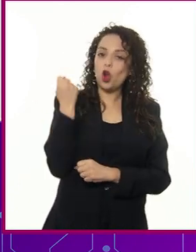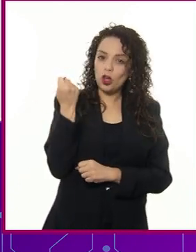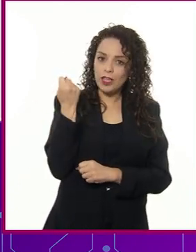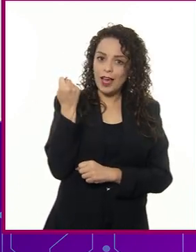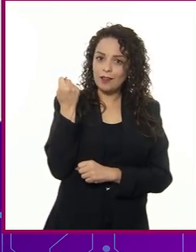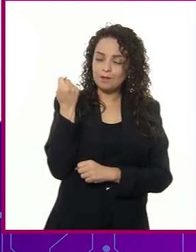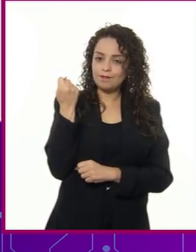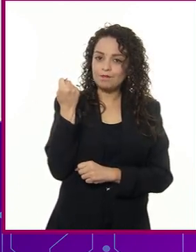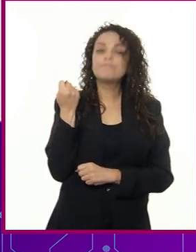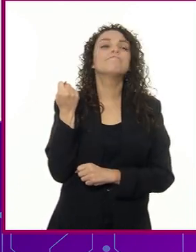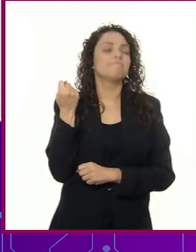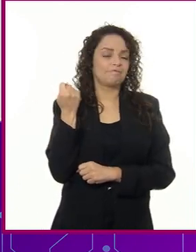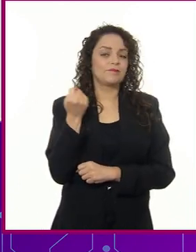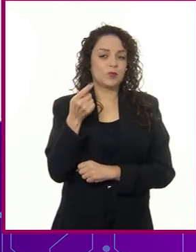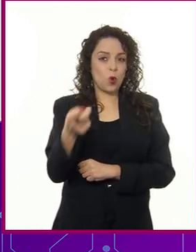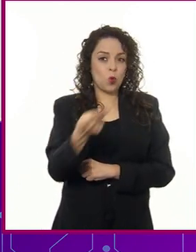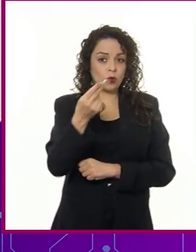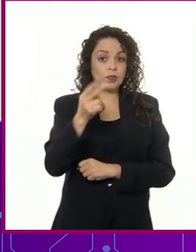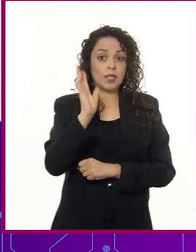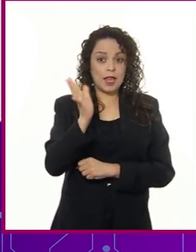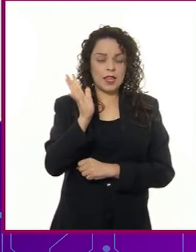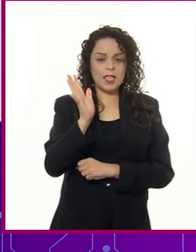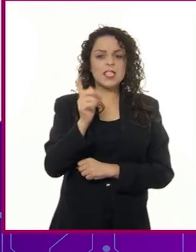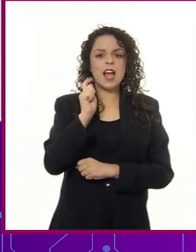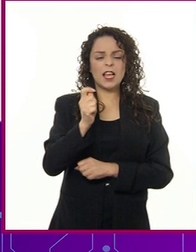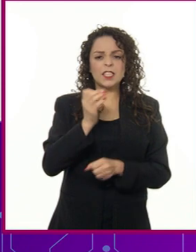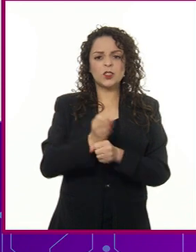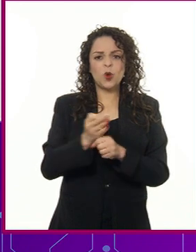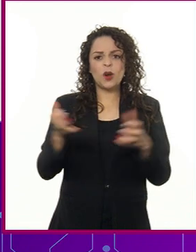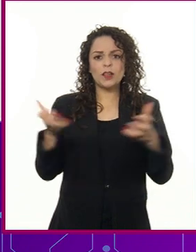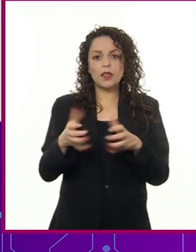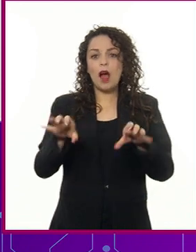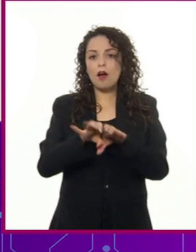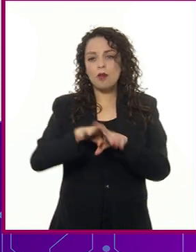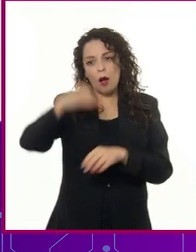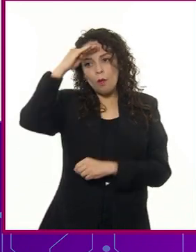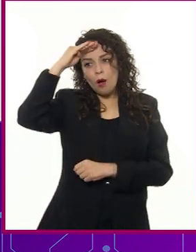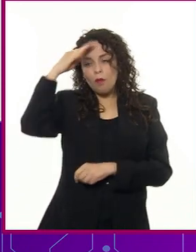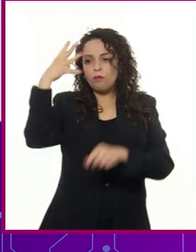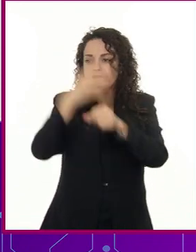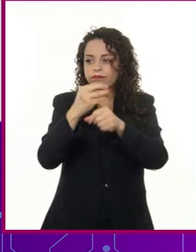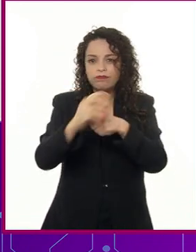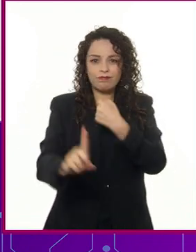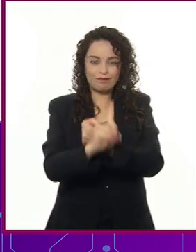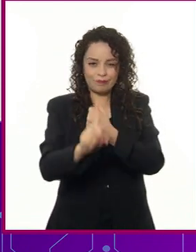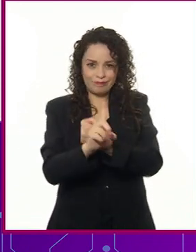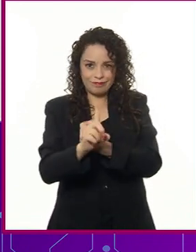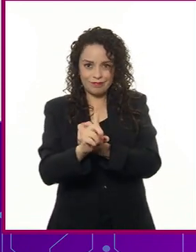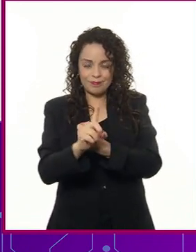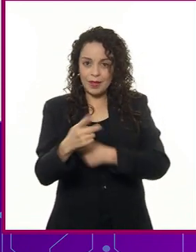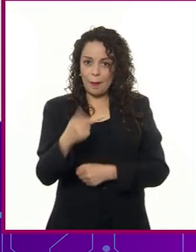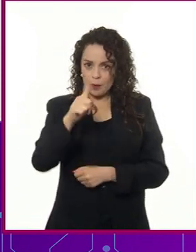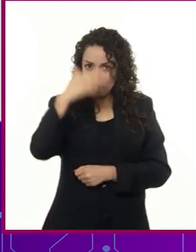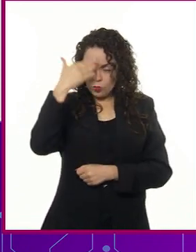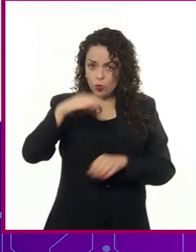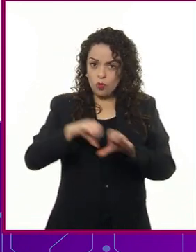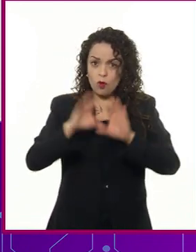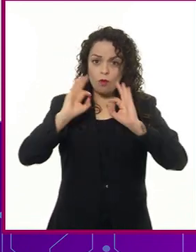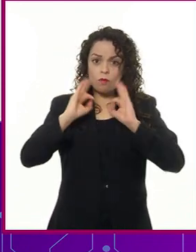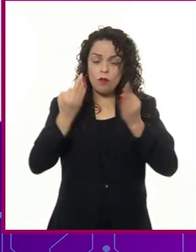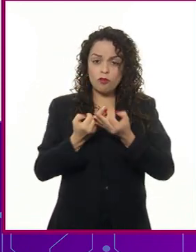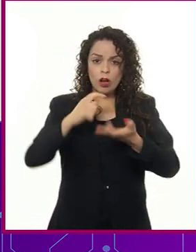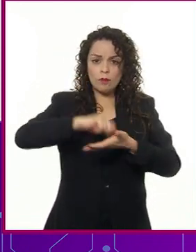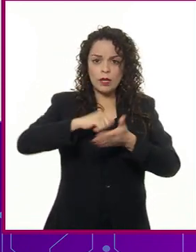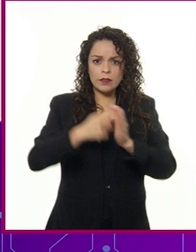imagino que ya se encuentran en la fase de representar su alternativa de solución, pero ¿saben cuáles son las formas de representación